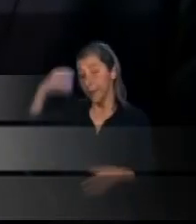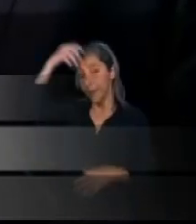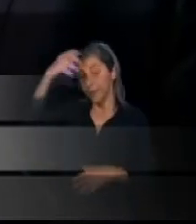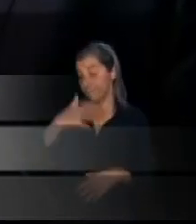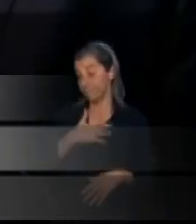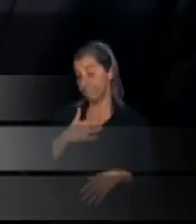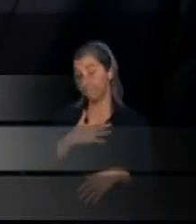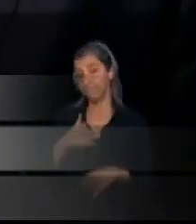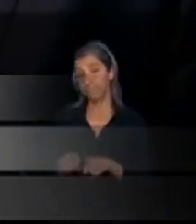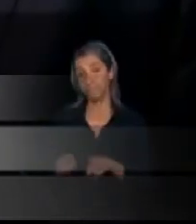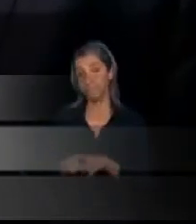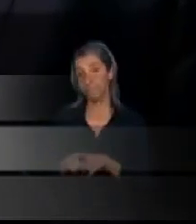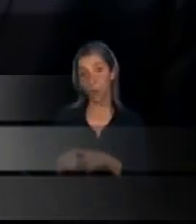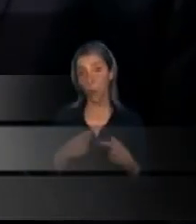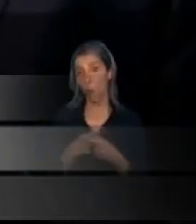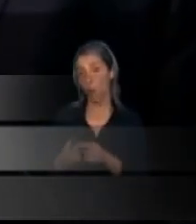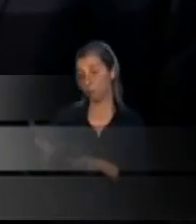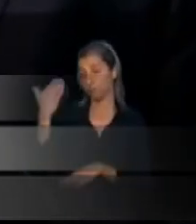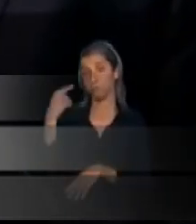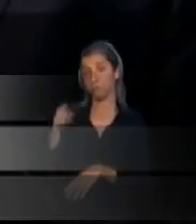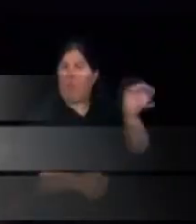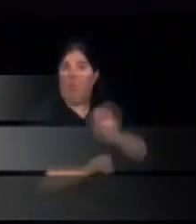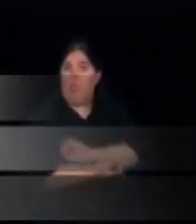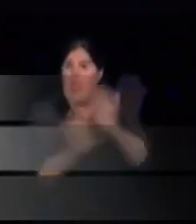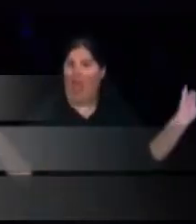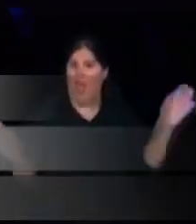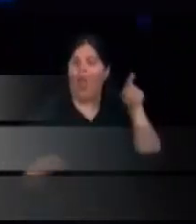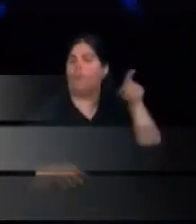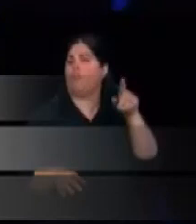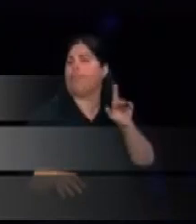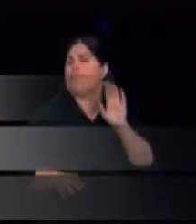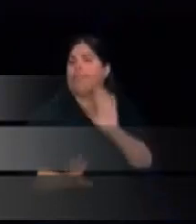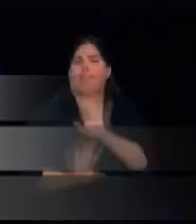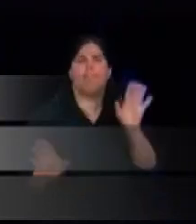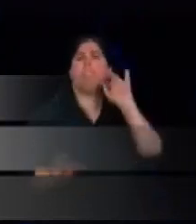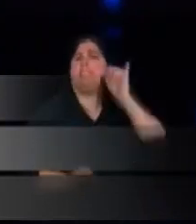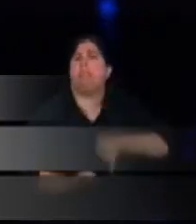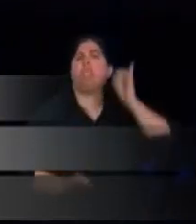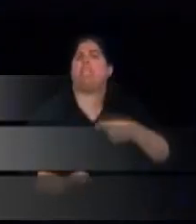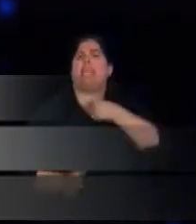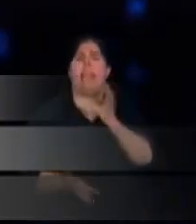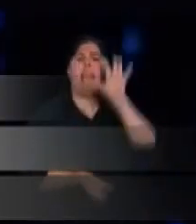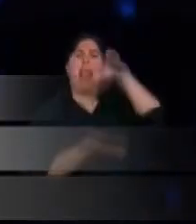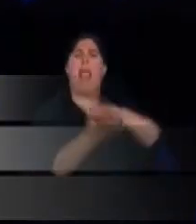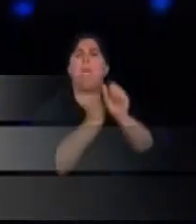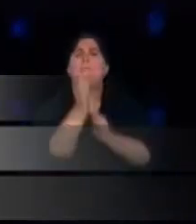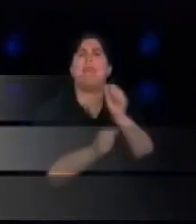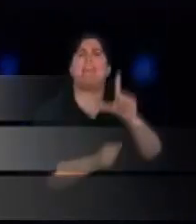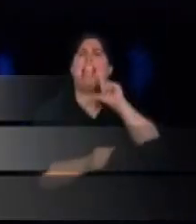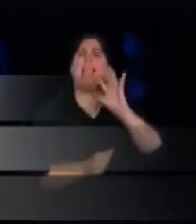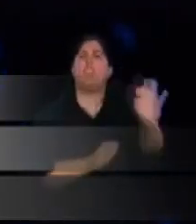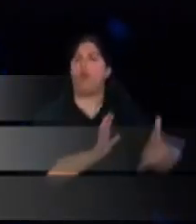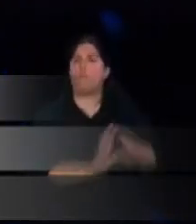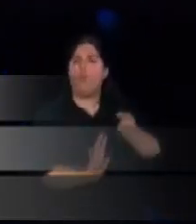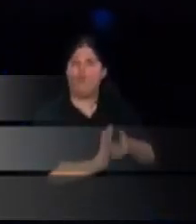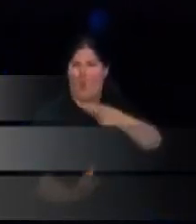señora berman me llamó la atención que siendo judía se sobre con los palestinos la verdad